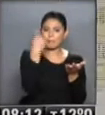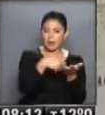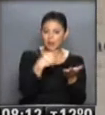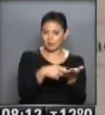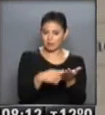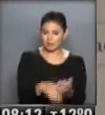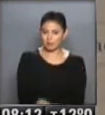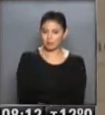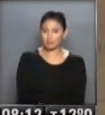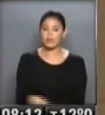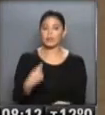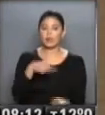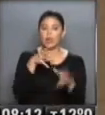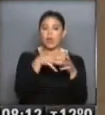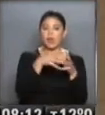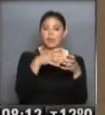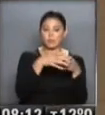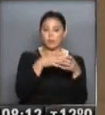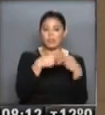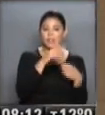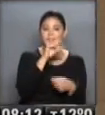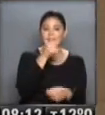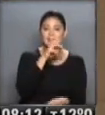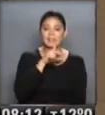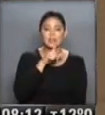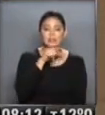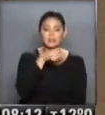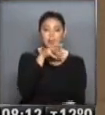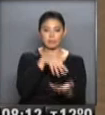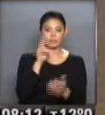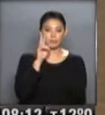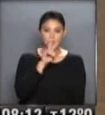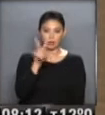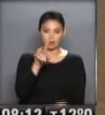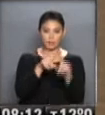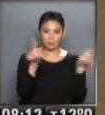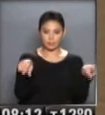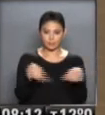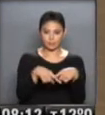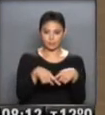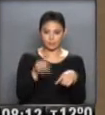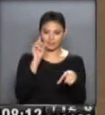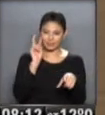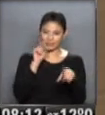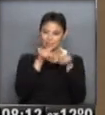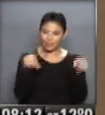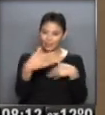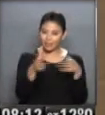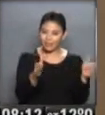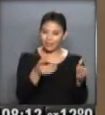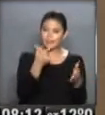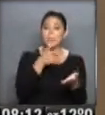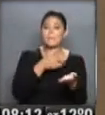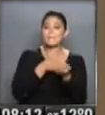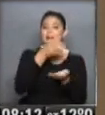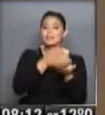estos países. El tema es que DART tiene, así como esta planta, ahí estamos viendo un embose típico cuando envían los